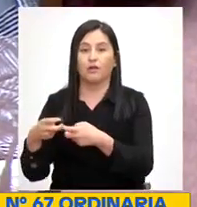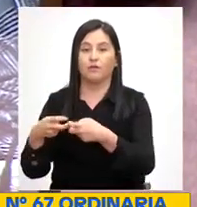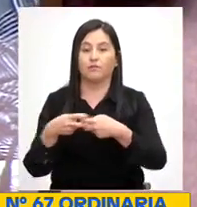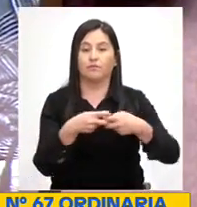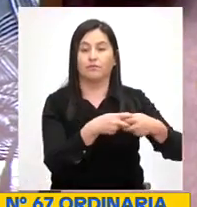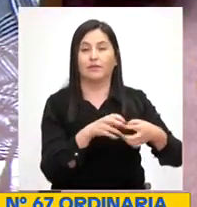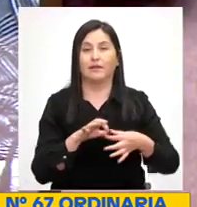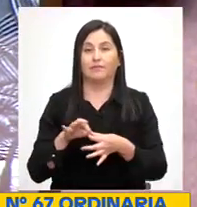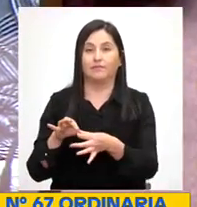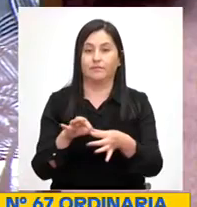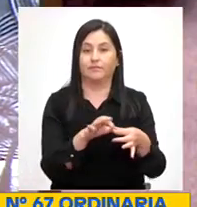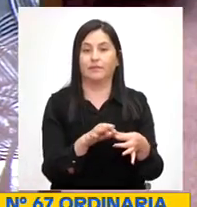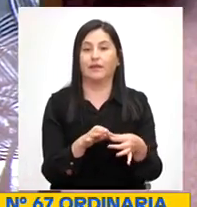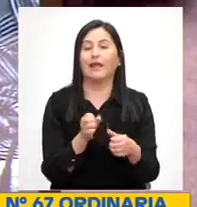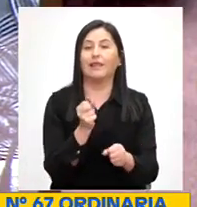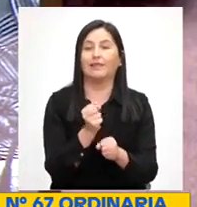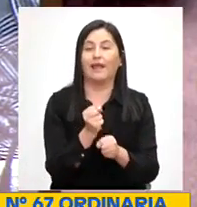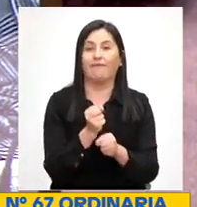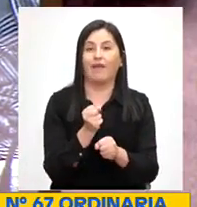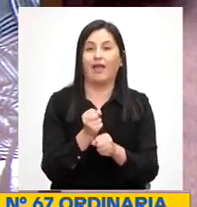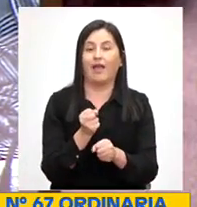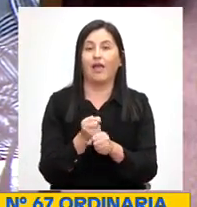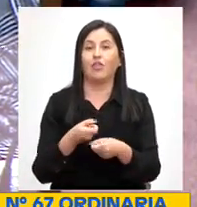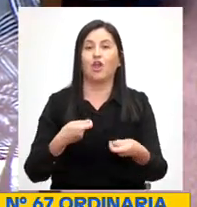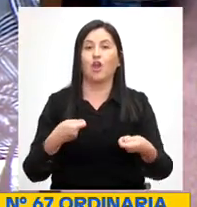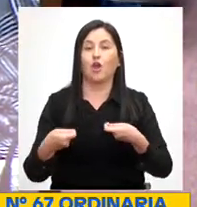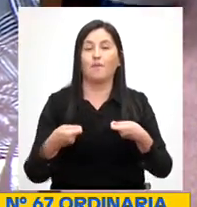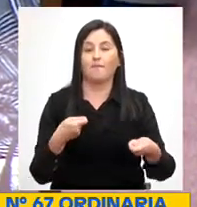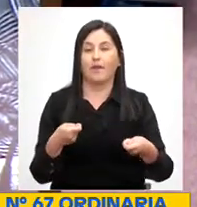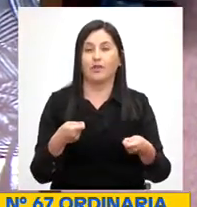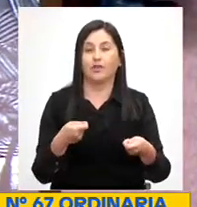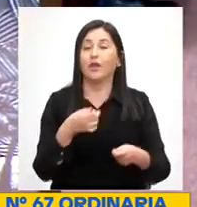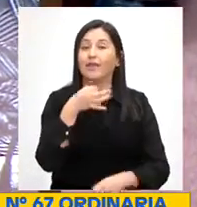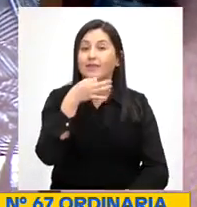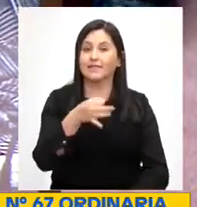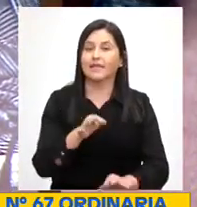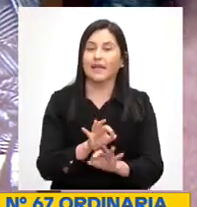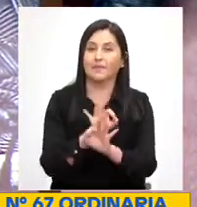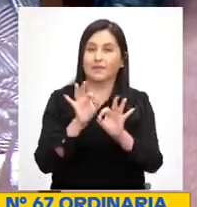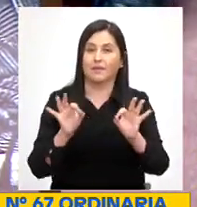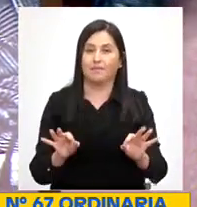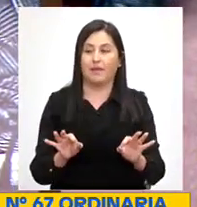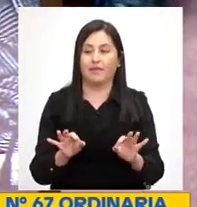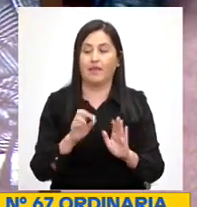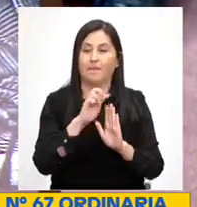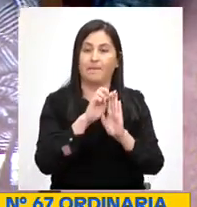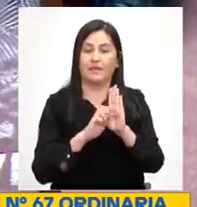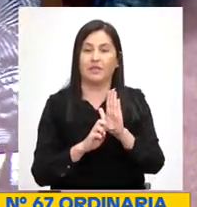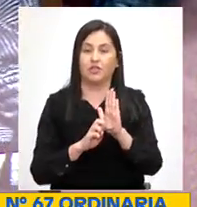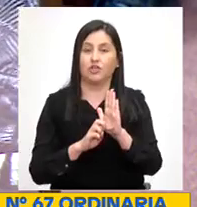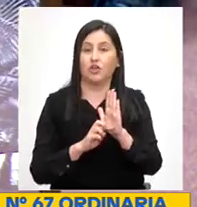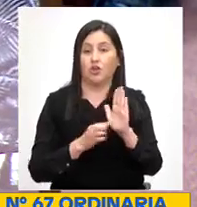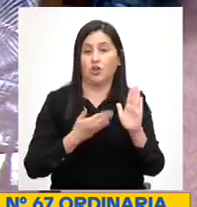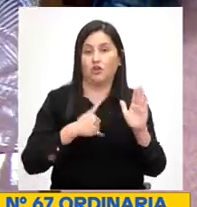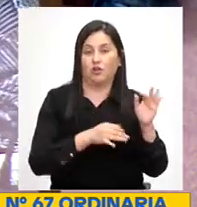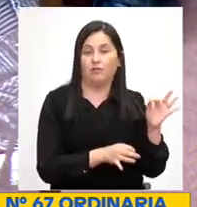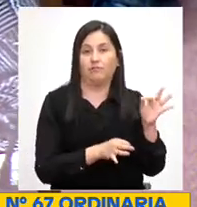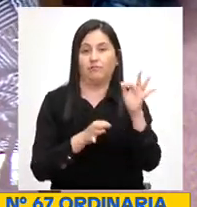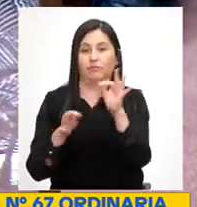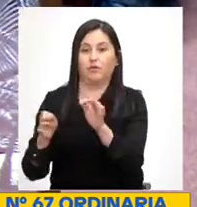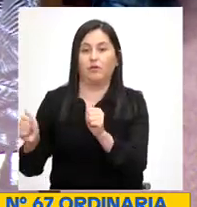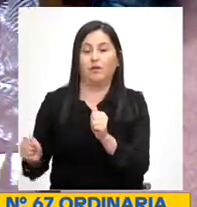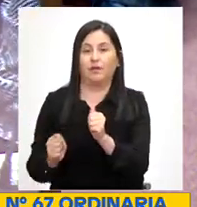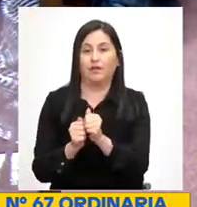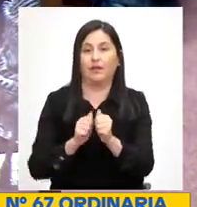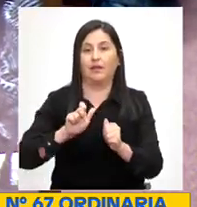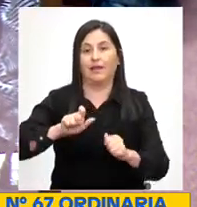trabajadores del comercio y quiero referirme particularmente a la moción que hemos presentado junto al ex